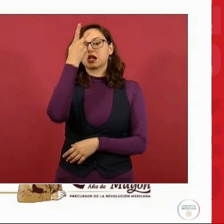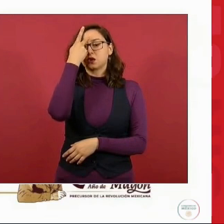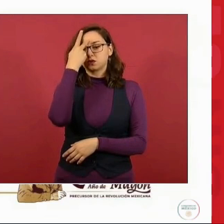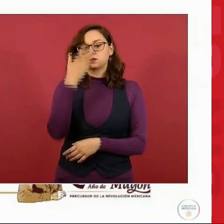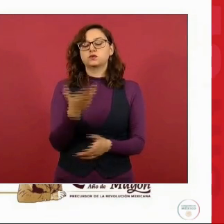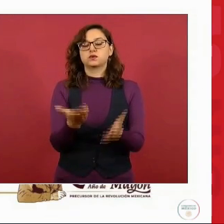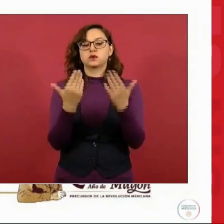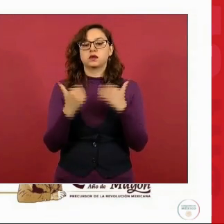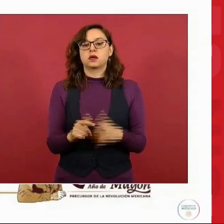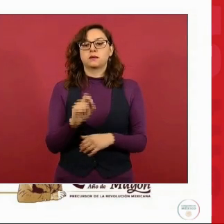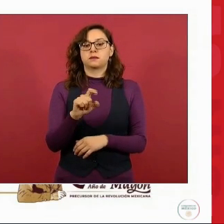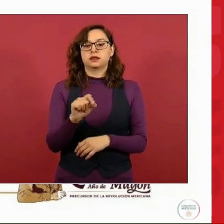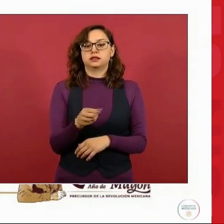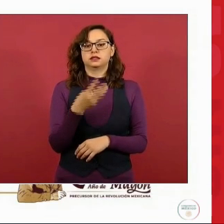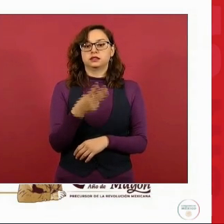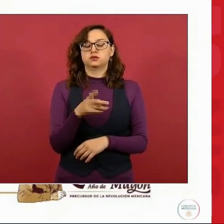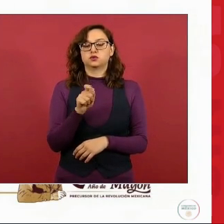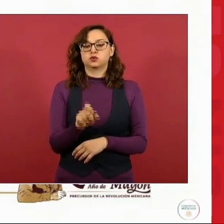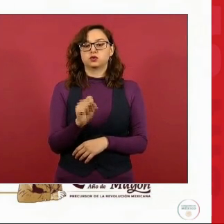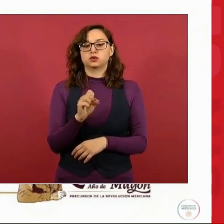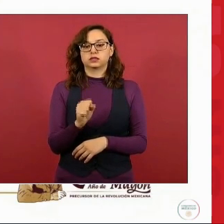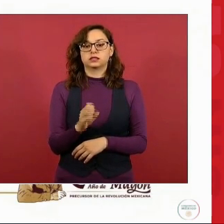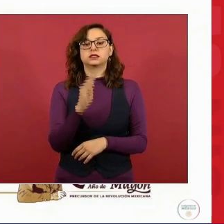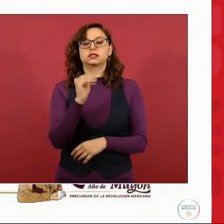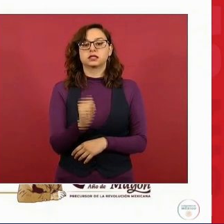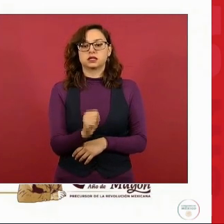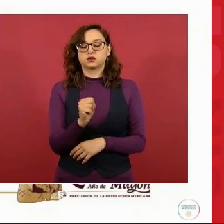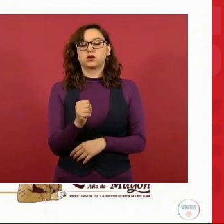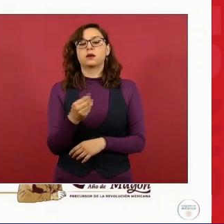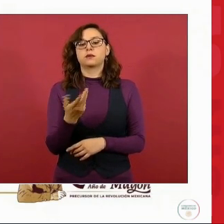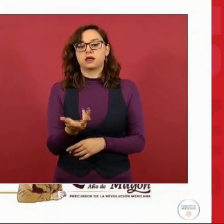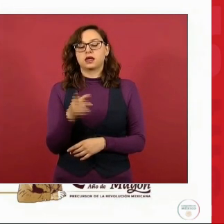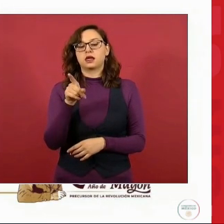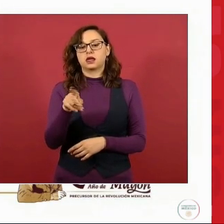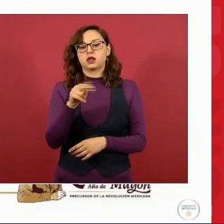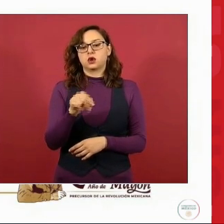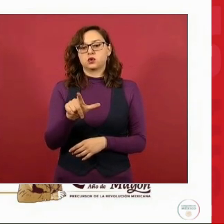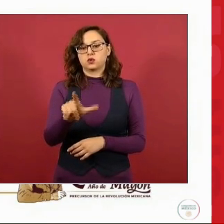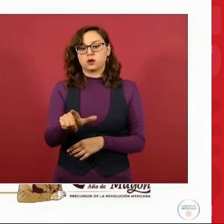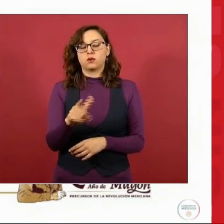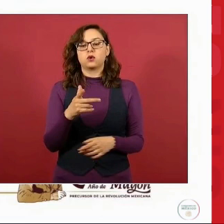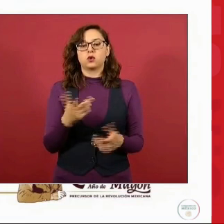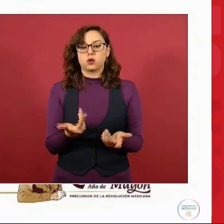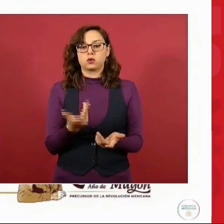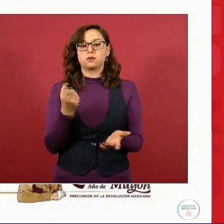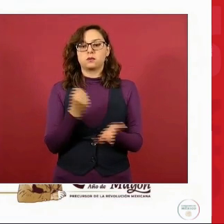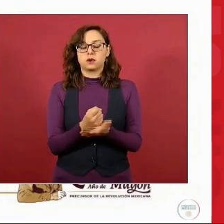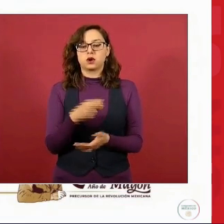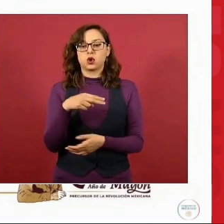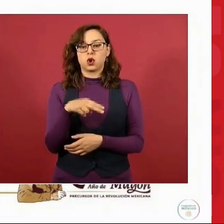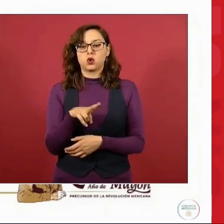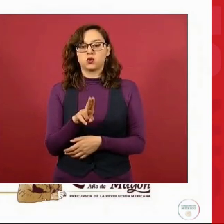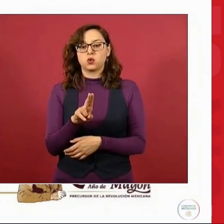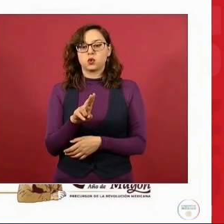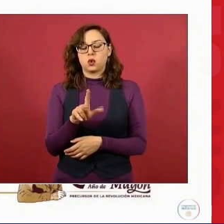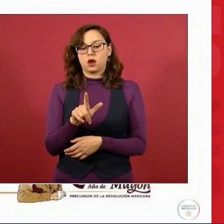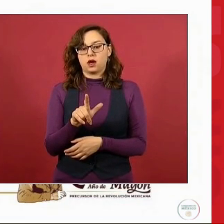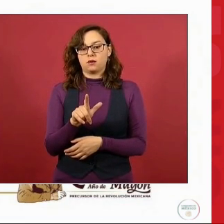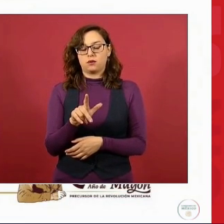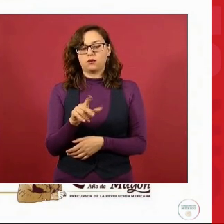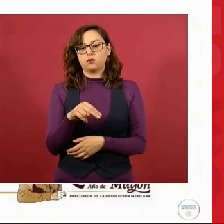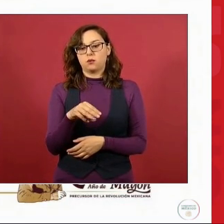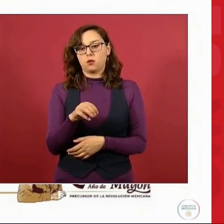y 23 pesos con 69 centavos de franquicia Móvil en San Pedro Garza García, Nuevo León. Las